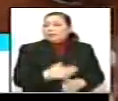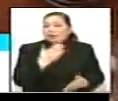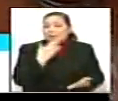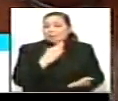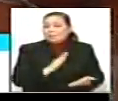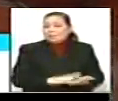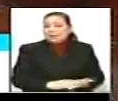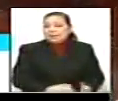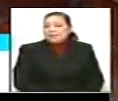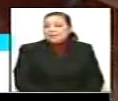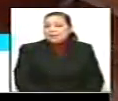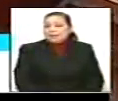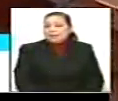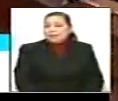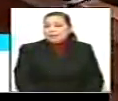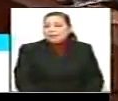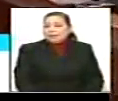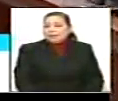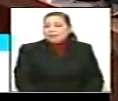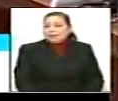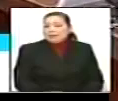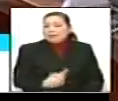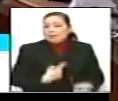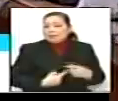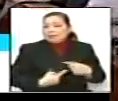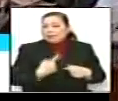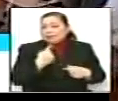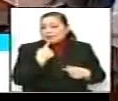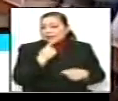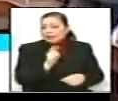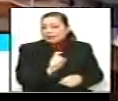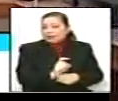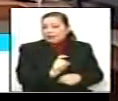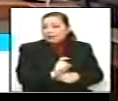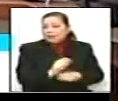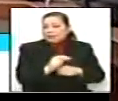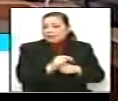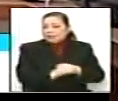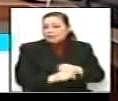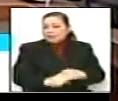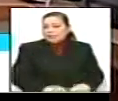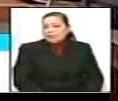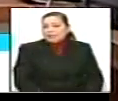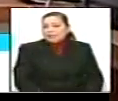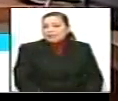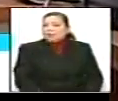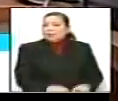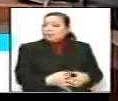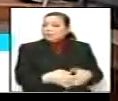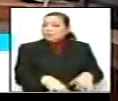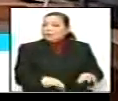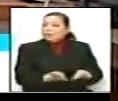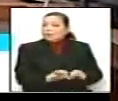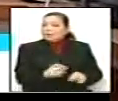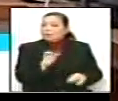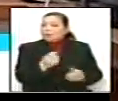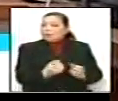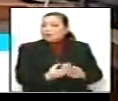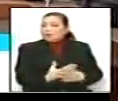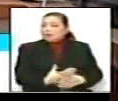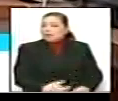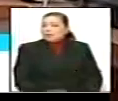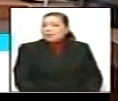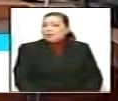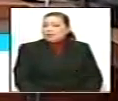nadie. Absolutamente a nadie. Reivindico las capacidades subnacionales. Me parece importante tener a gente arequipeña, a